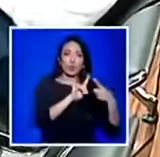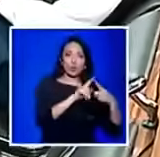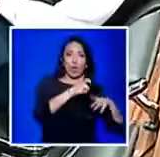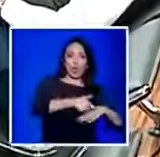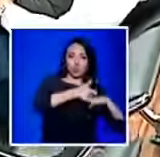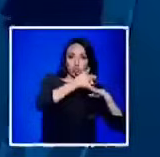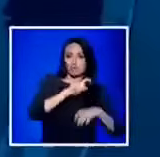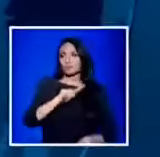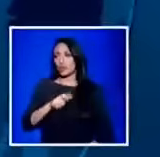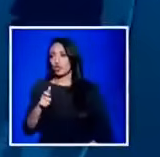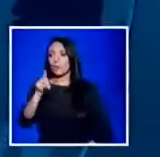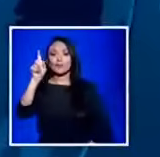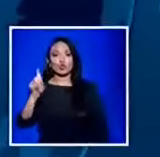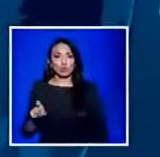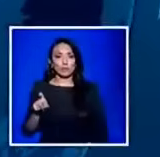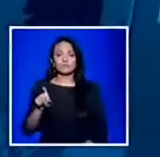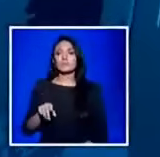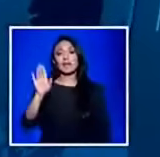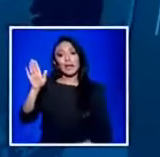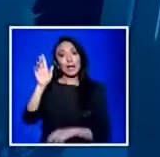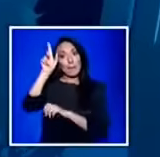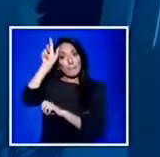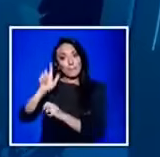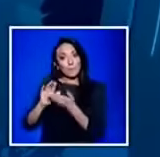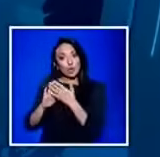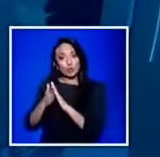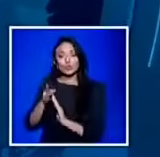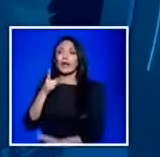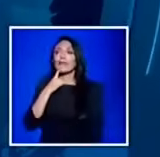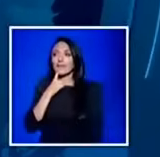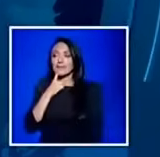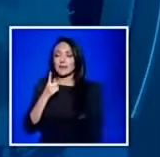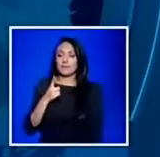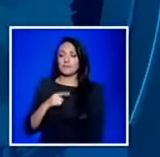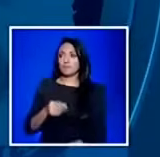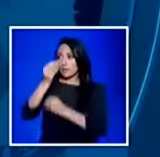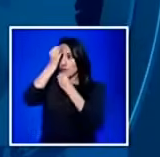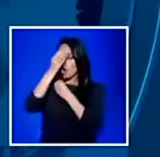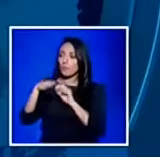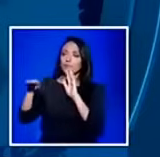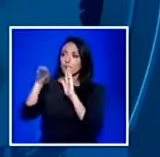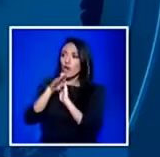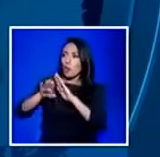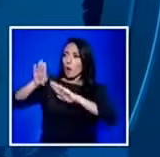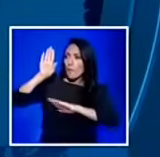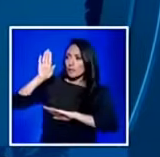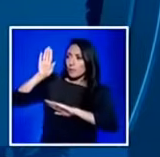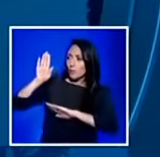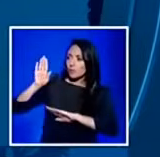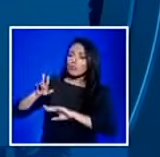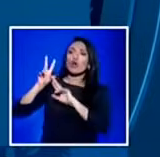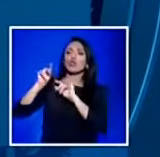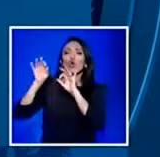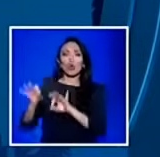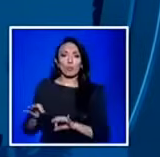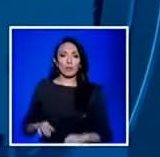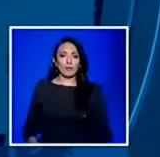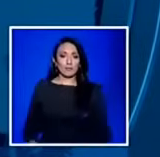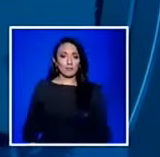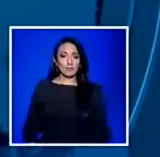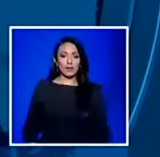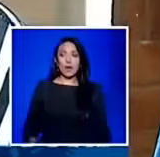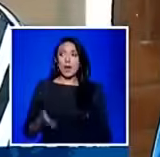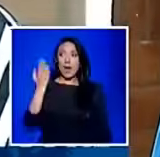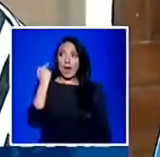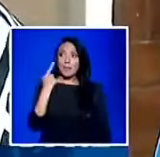y otro por los moradores. Ellos se enfocaron en las promesas incumplidas que se han convertido en un riesgo. Dijeron que iban a hacer